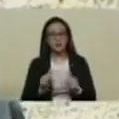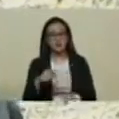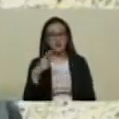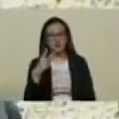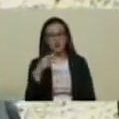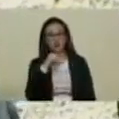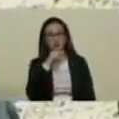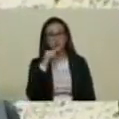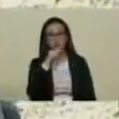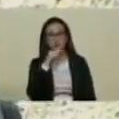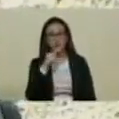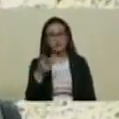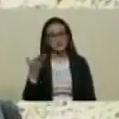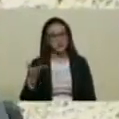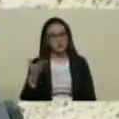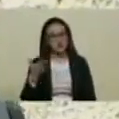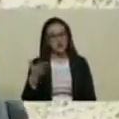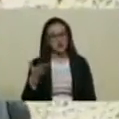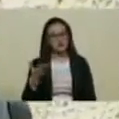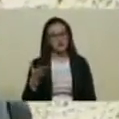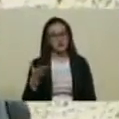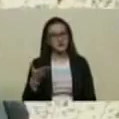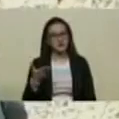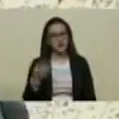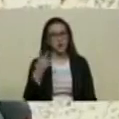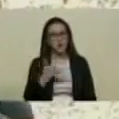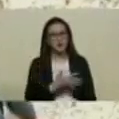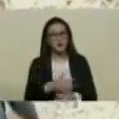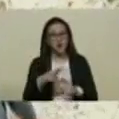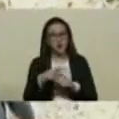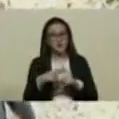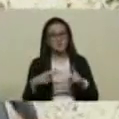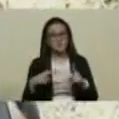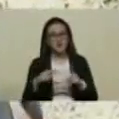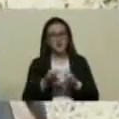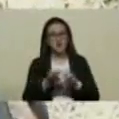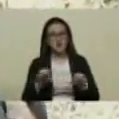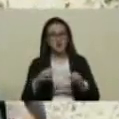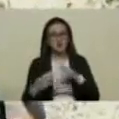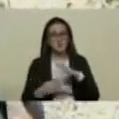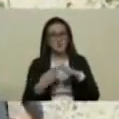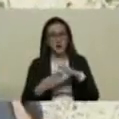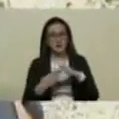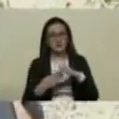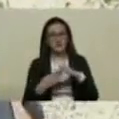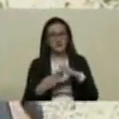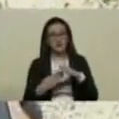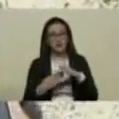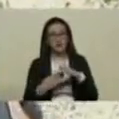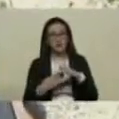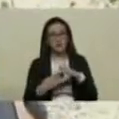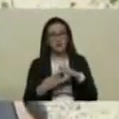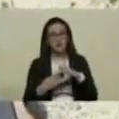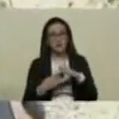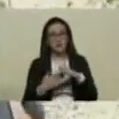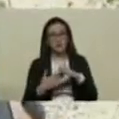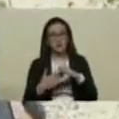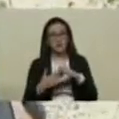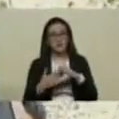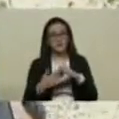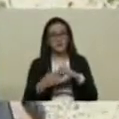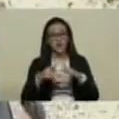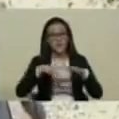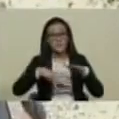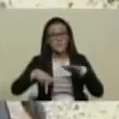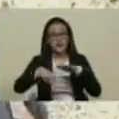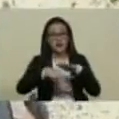octubre. Es muy importante, presidente, decir que la cifra de 4 millones y medio es educación inicial y primaria, ¿no? Y luego el 2 de